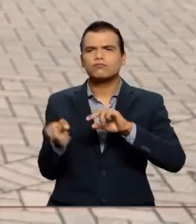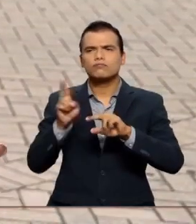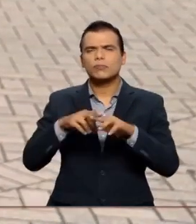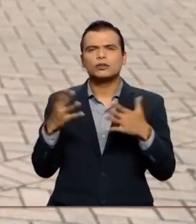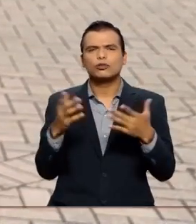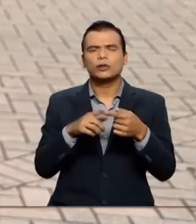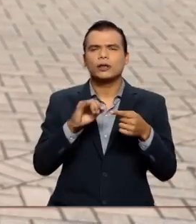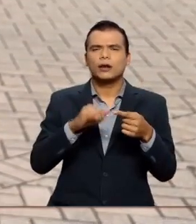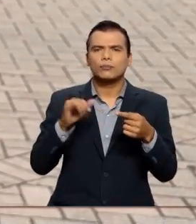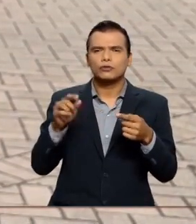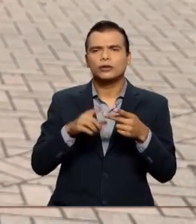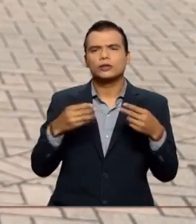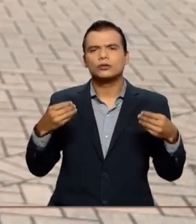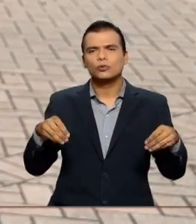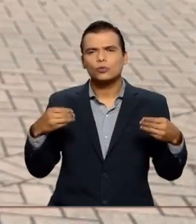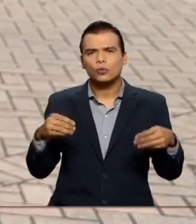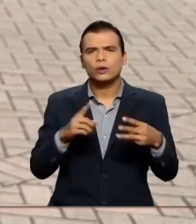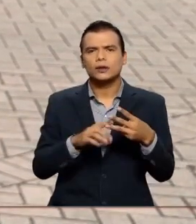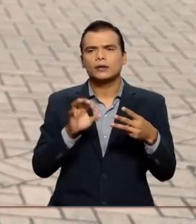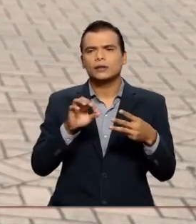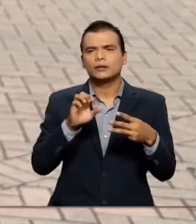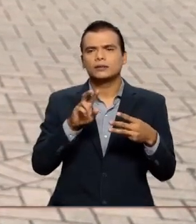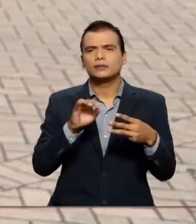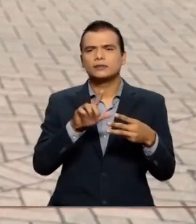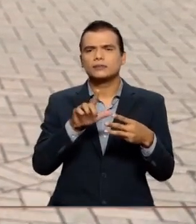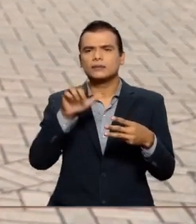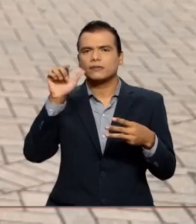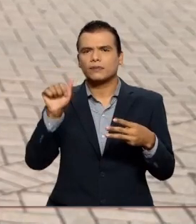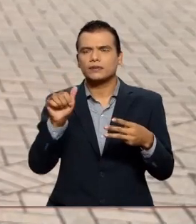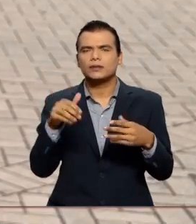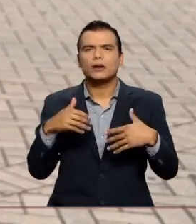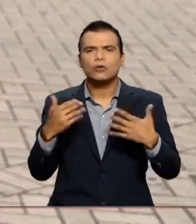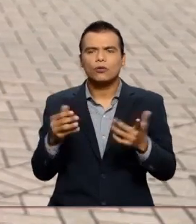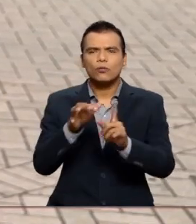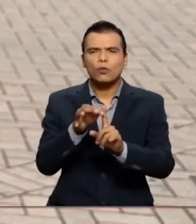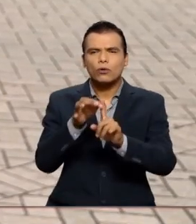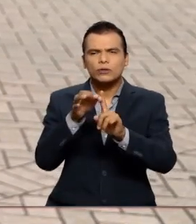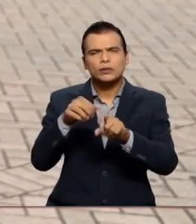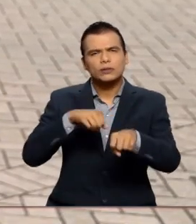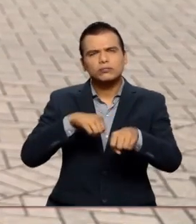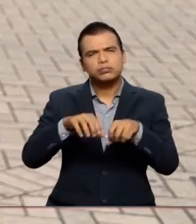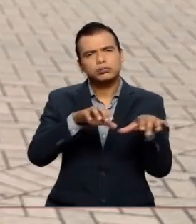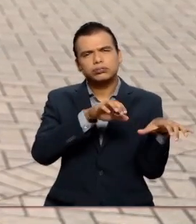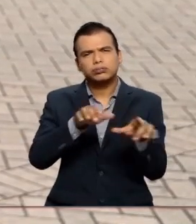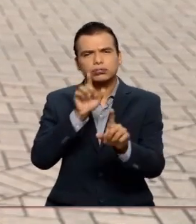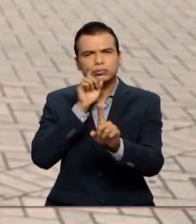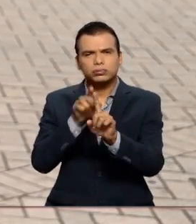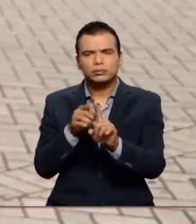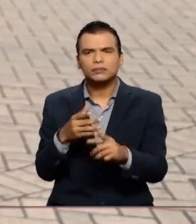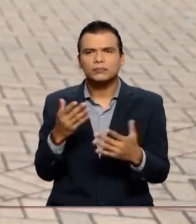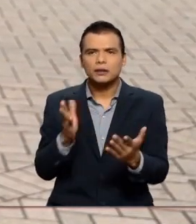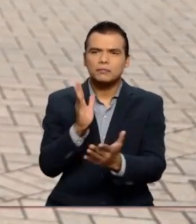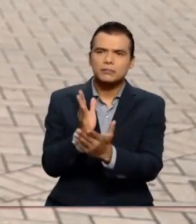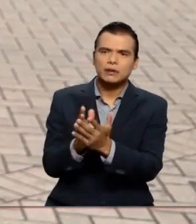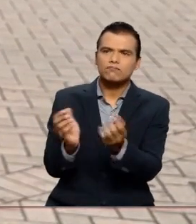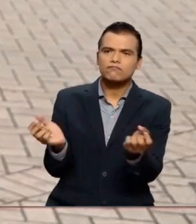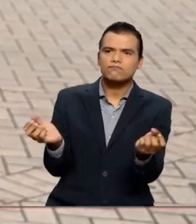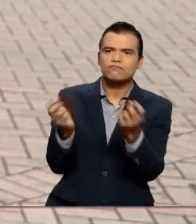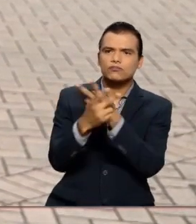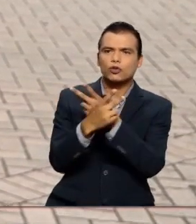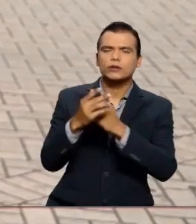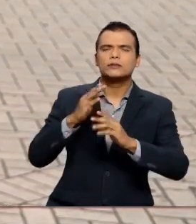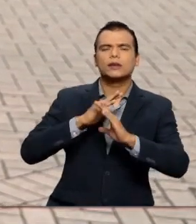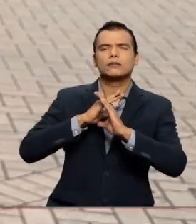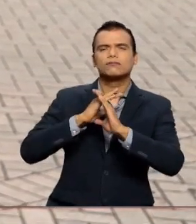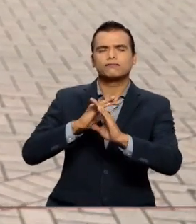y todo el corredor vial de esta zona montañosa a través de labores de inteligencia con el objetivo de contrarrestar las acciones delictivas